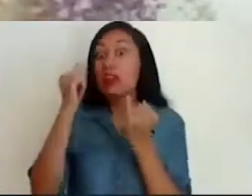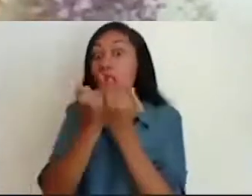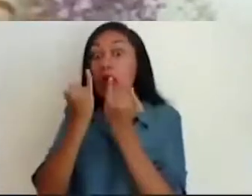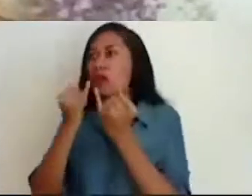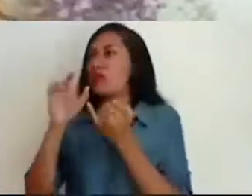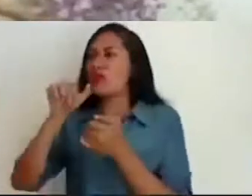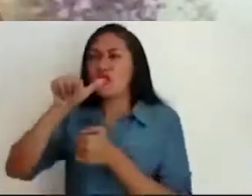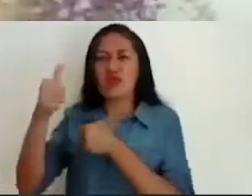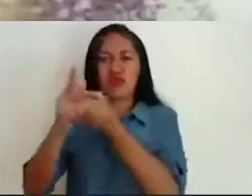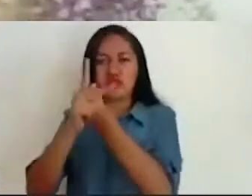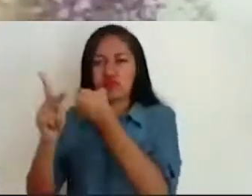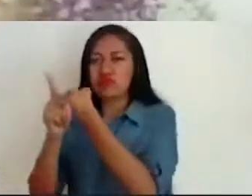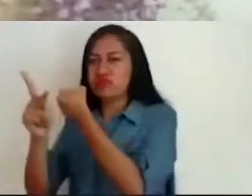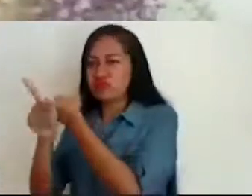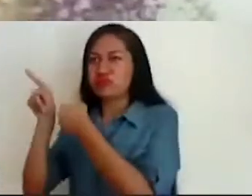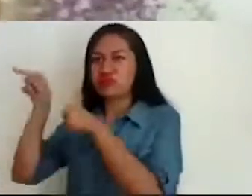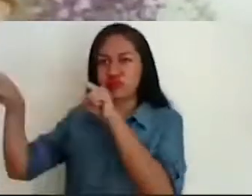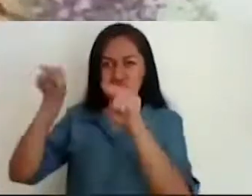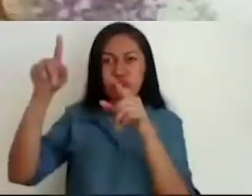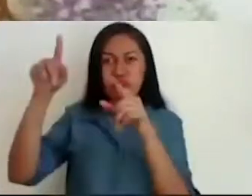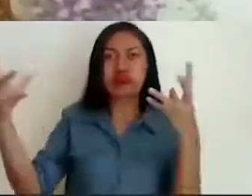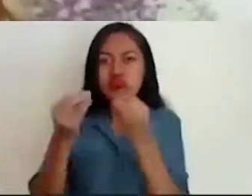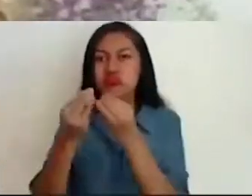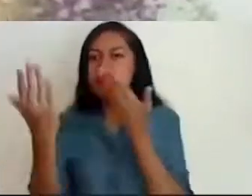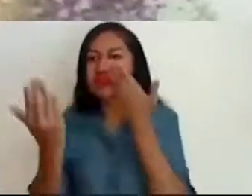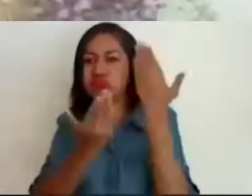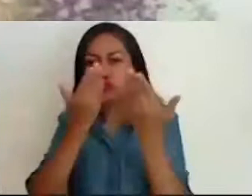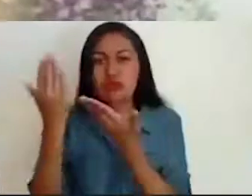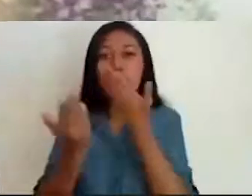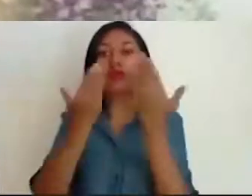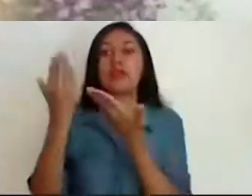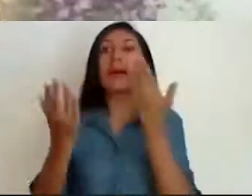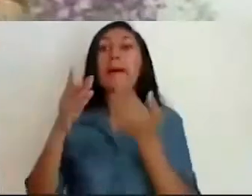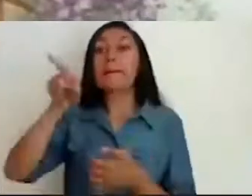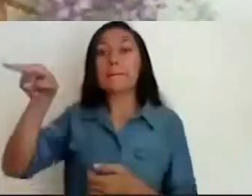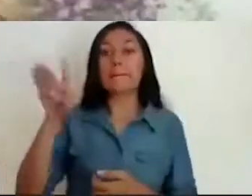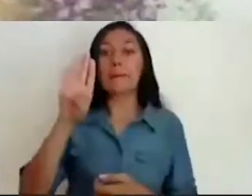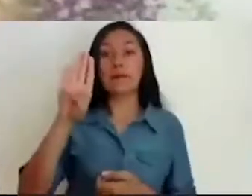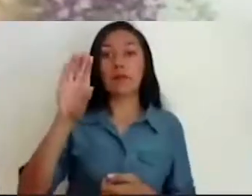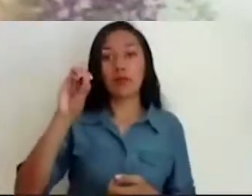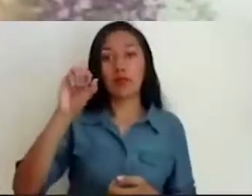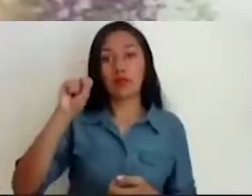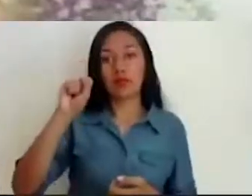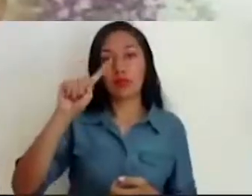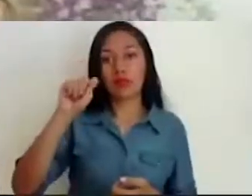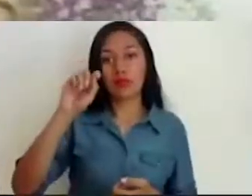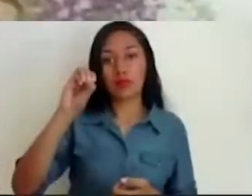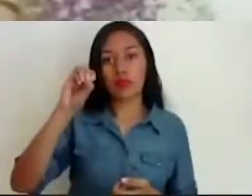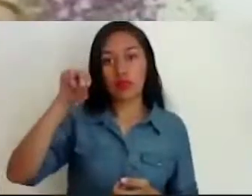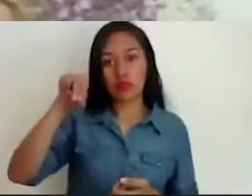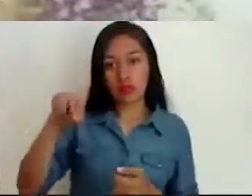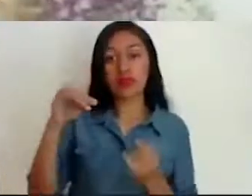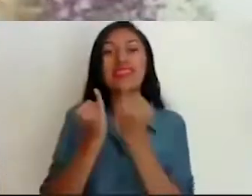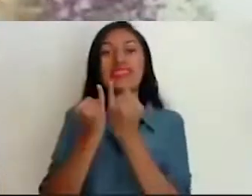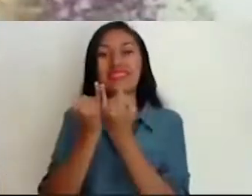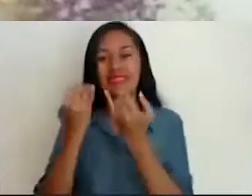extranjero, incluido el Departamento de Neurología de la Universidad de Boston y el Departamento de Neurología de la Universidad de California